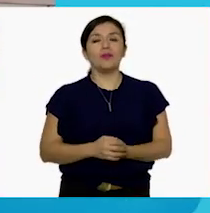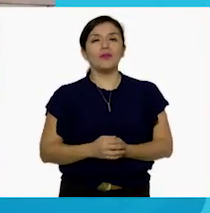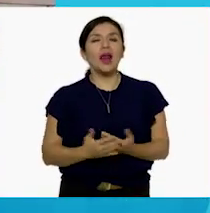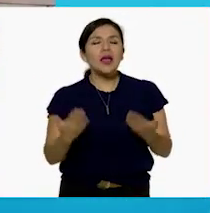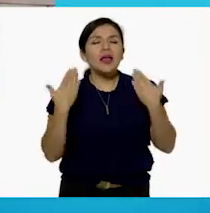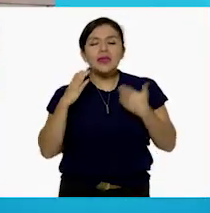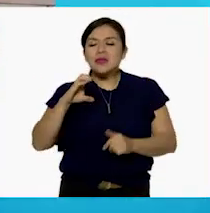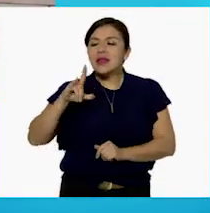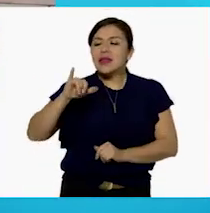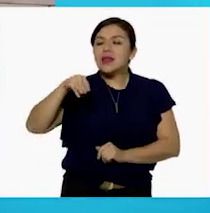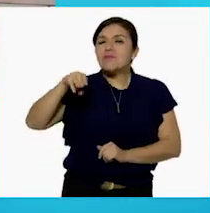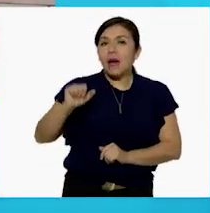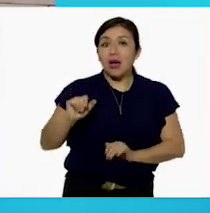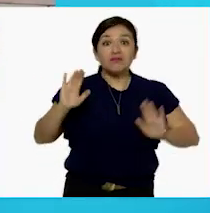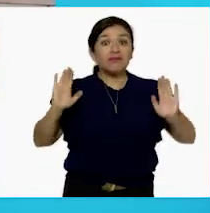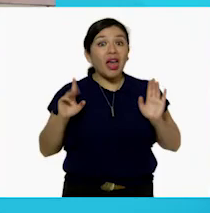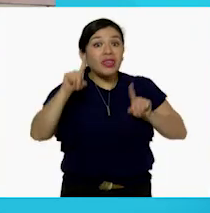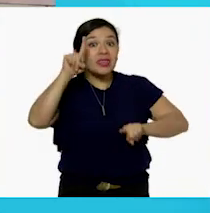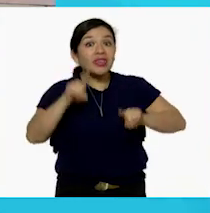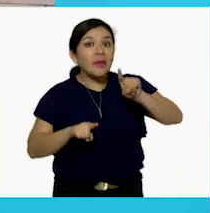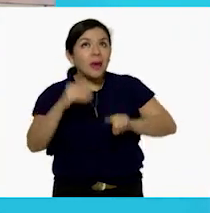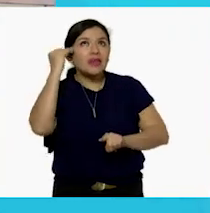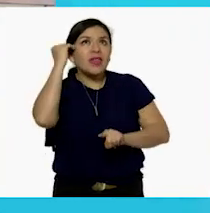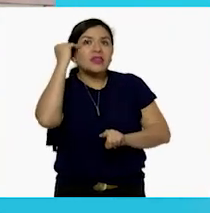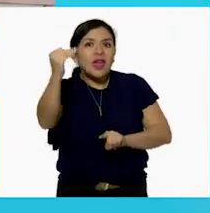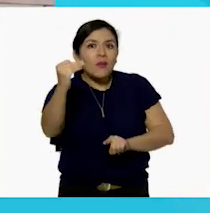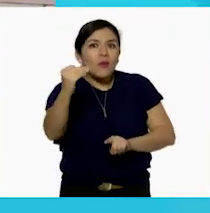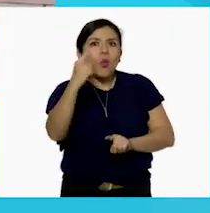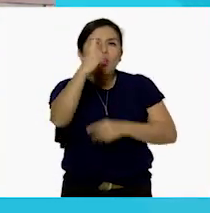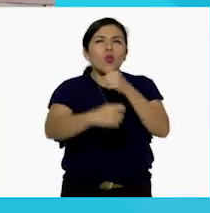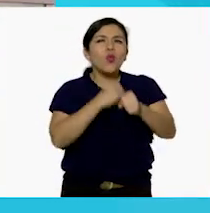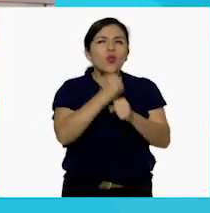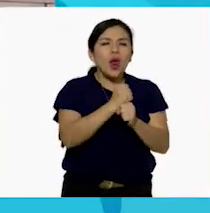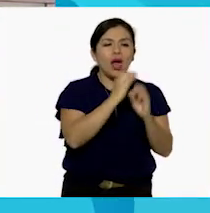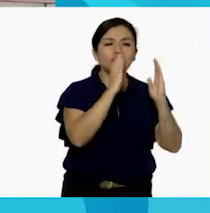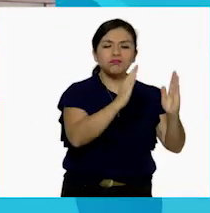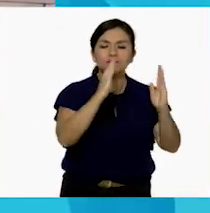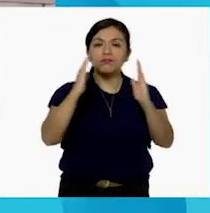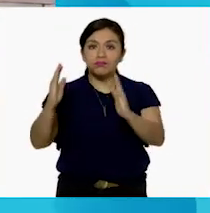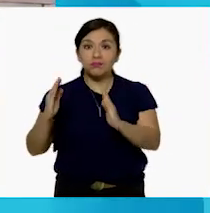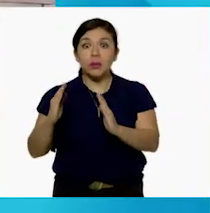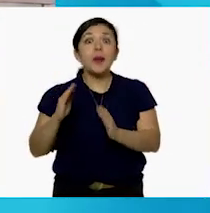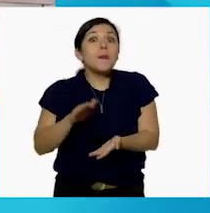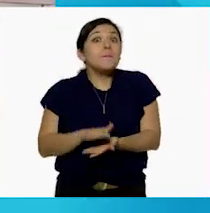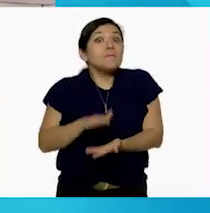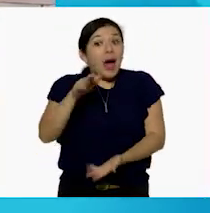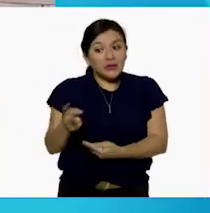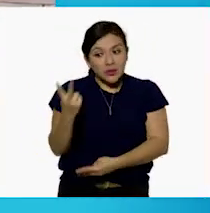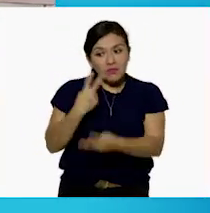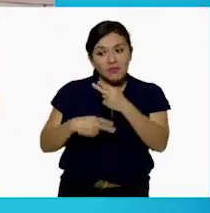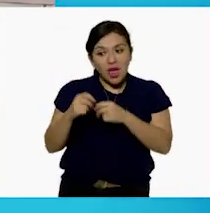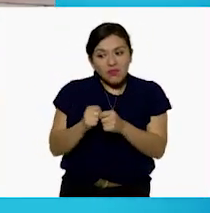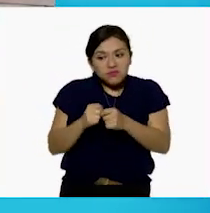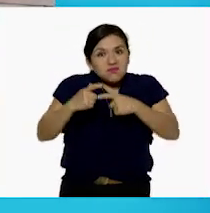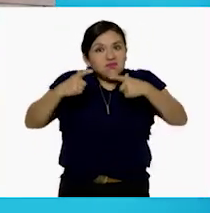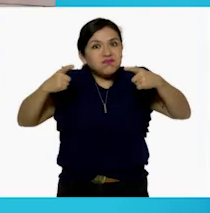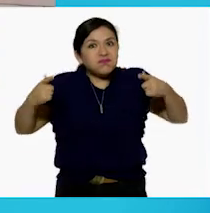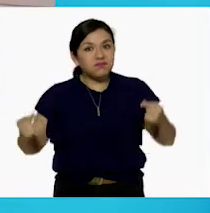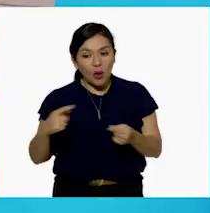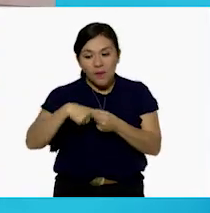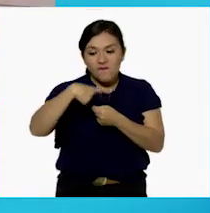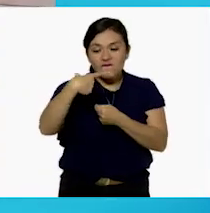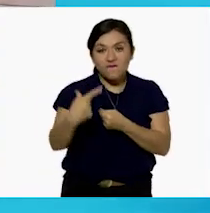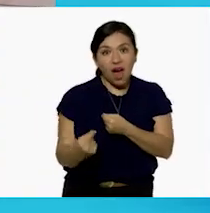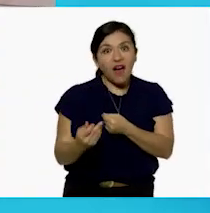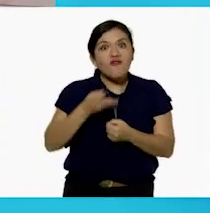clima. Dependiendo de la estación que éste tenga, va a ser mayor su follaje, la